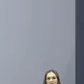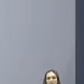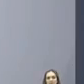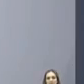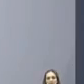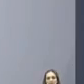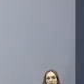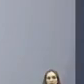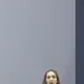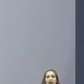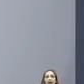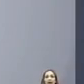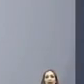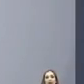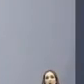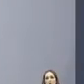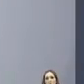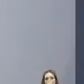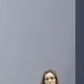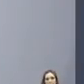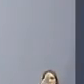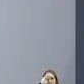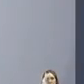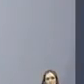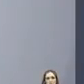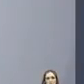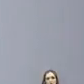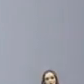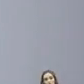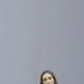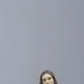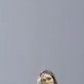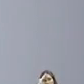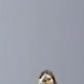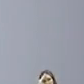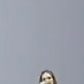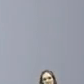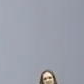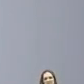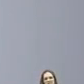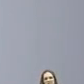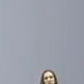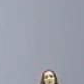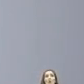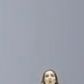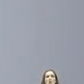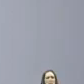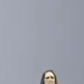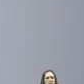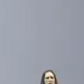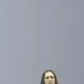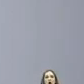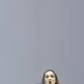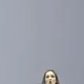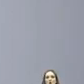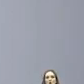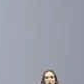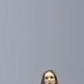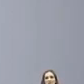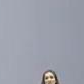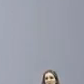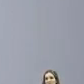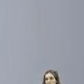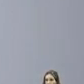Y en Cali un policía murió y otro resultó herido cuando fueron atacados a tiros en el oriente de la ciudad. Los uniformados se encontraban adelantando